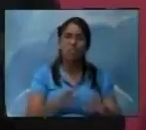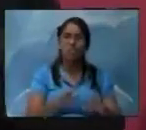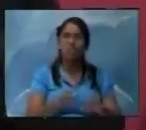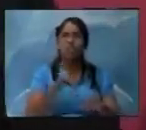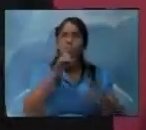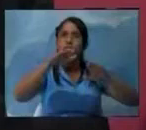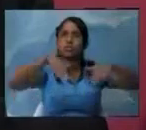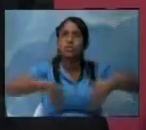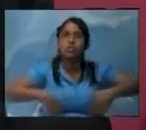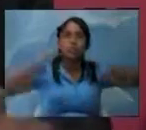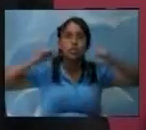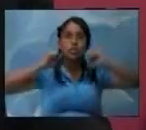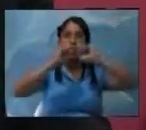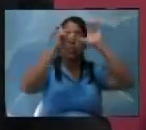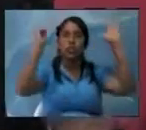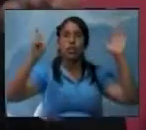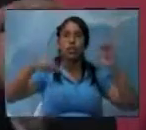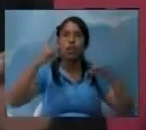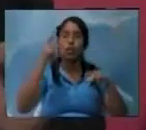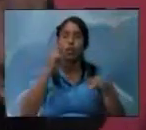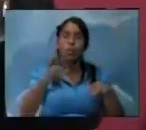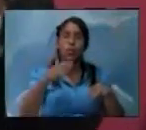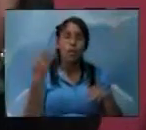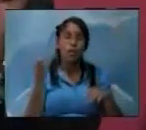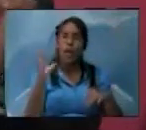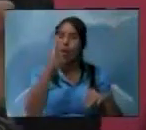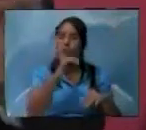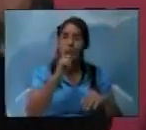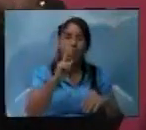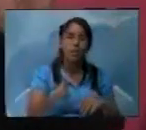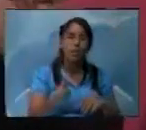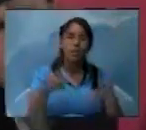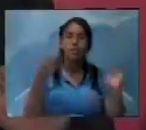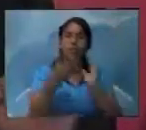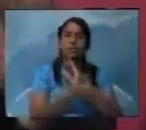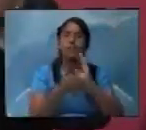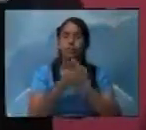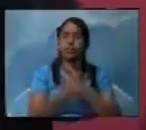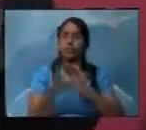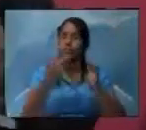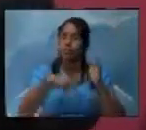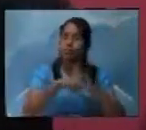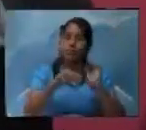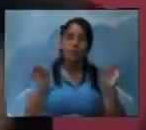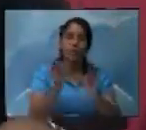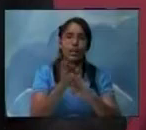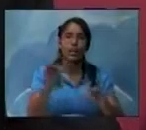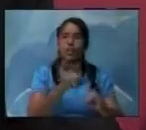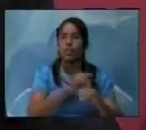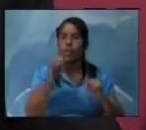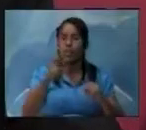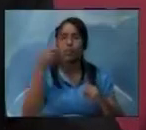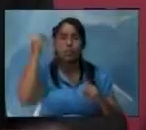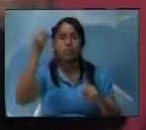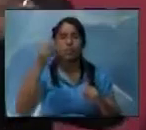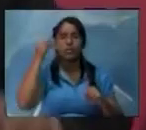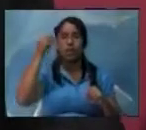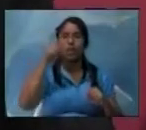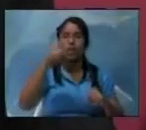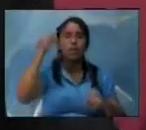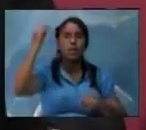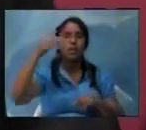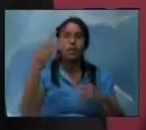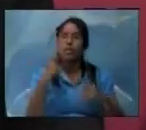quedaron, oye, sorprendidos cuando vieron que no había sucedido absolutamente nada de lo que ellos pensaban.